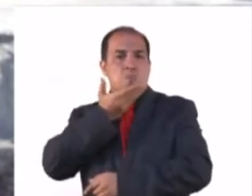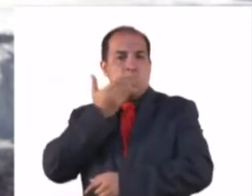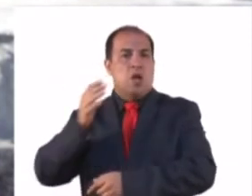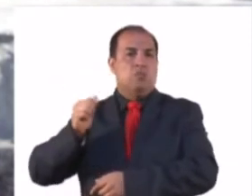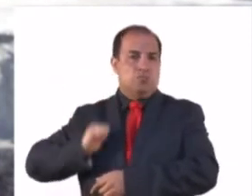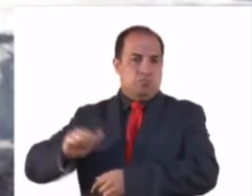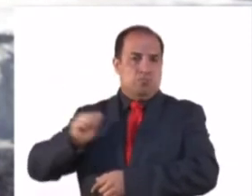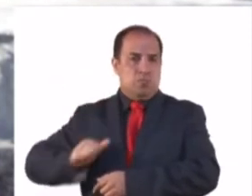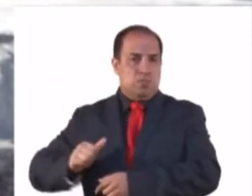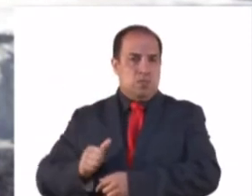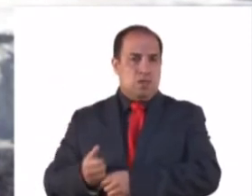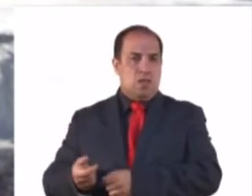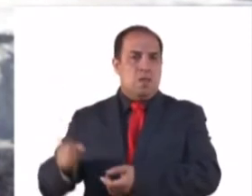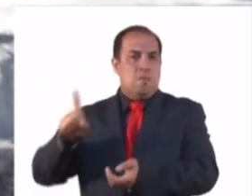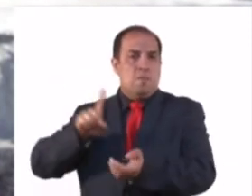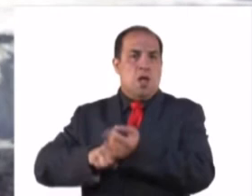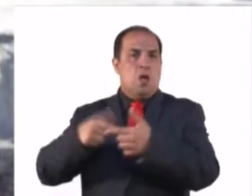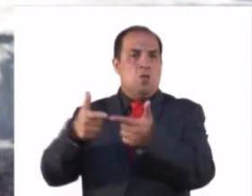particularmente del PAN.